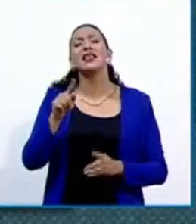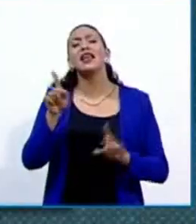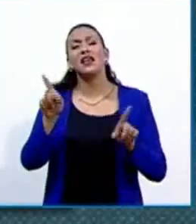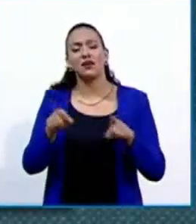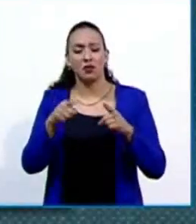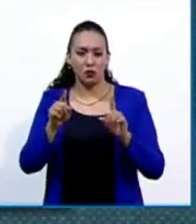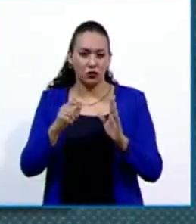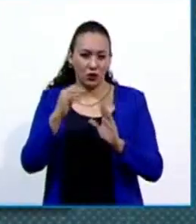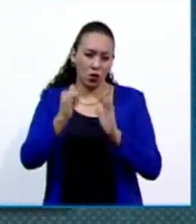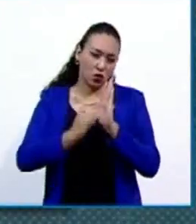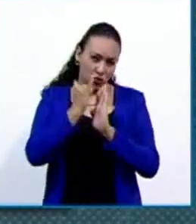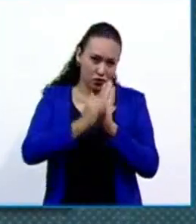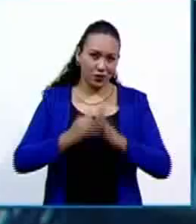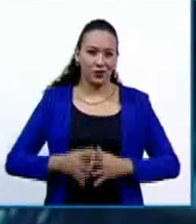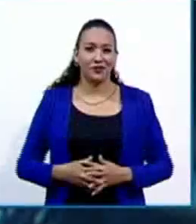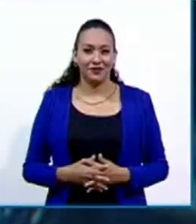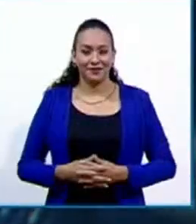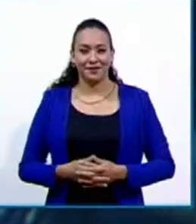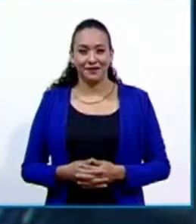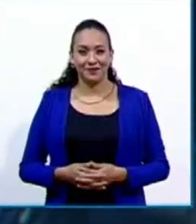YouTube.